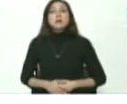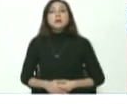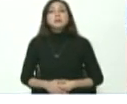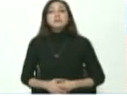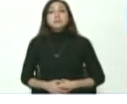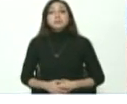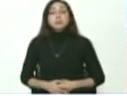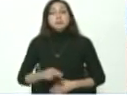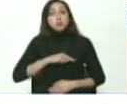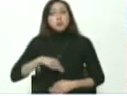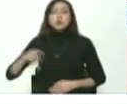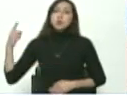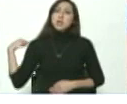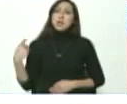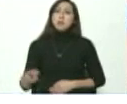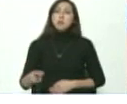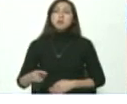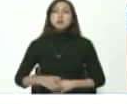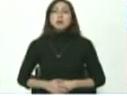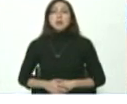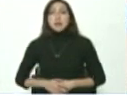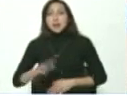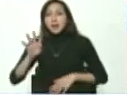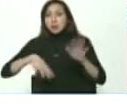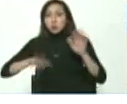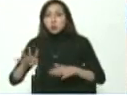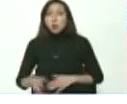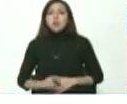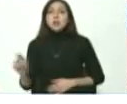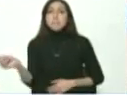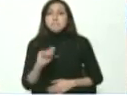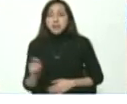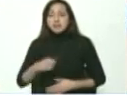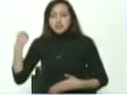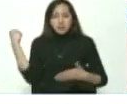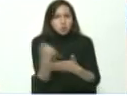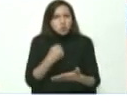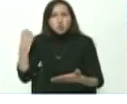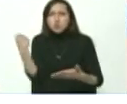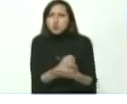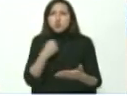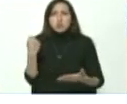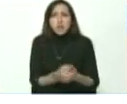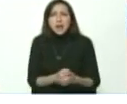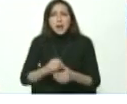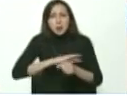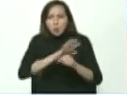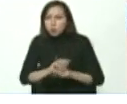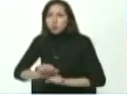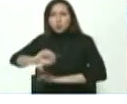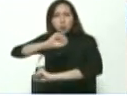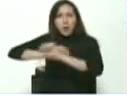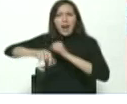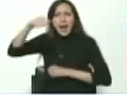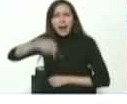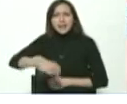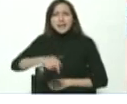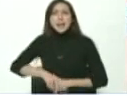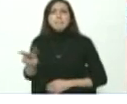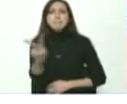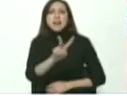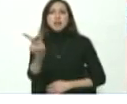Ya tenemos 14 meses de batalla contra el coronavirus en Venezuela.